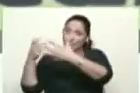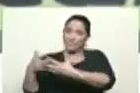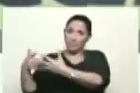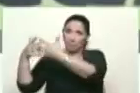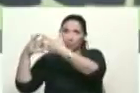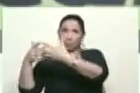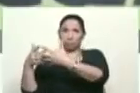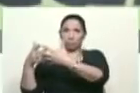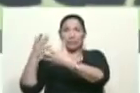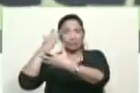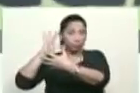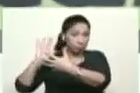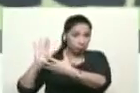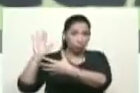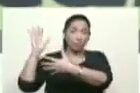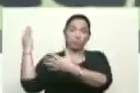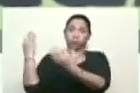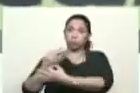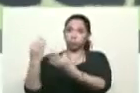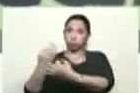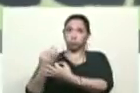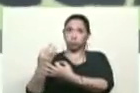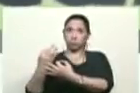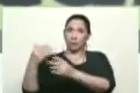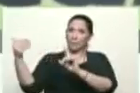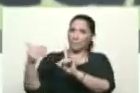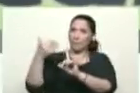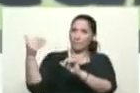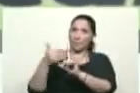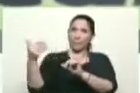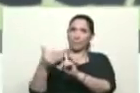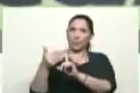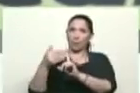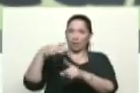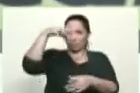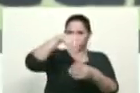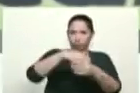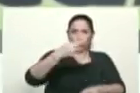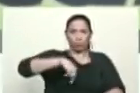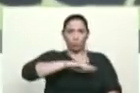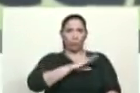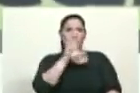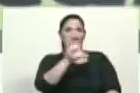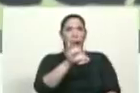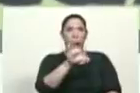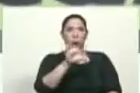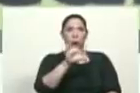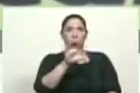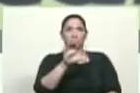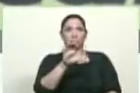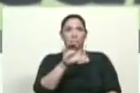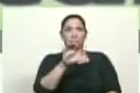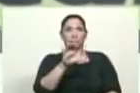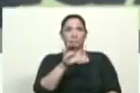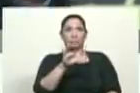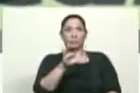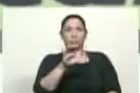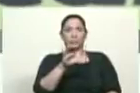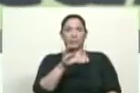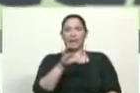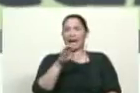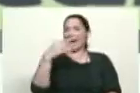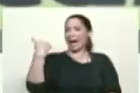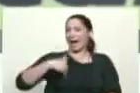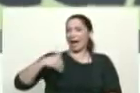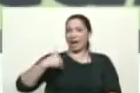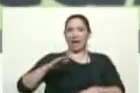norteamericano se le ocurriese verdaderamente, como es la amenaza, invadir nuestro territorio, desde la Patagonia hasta